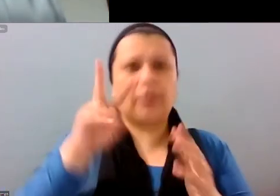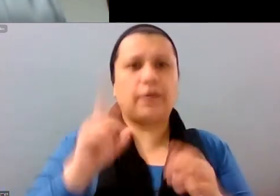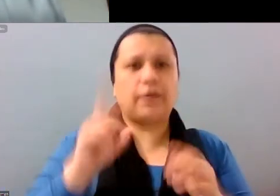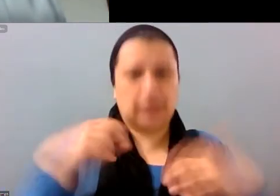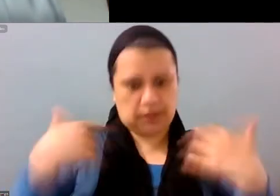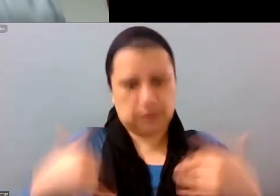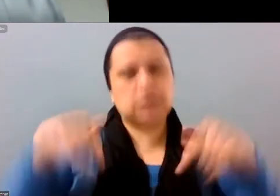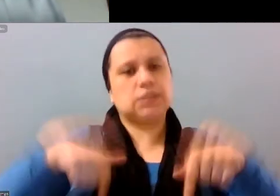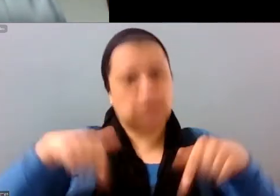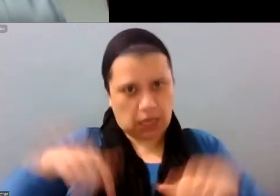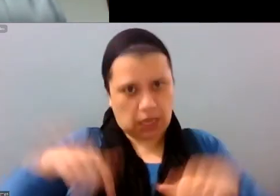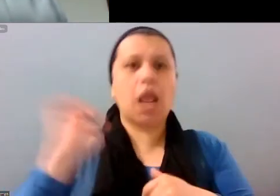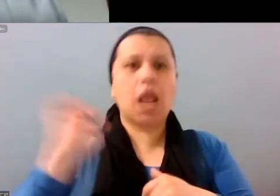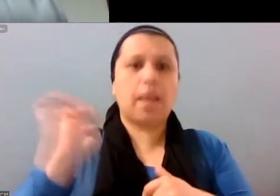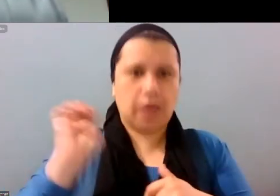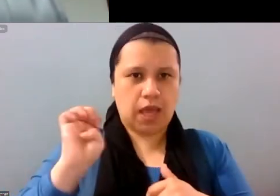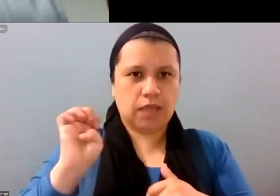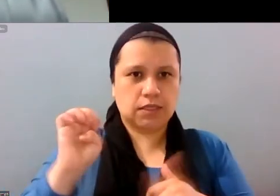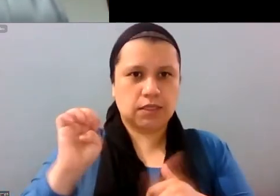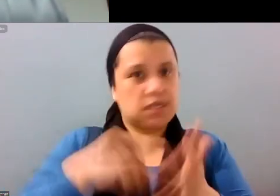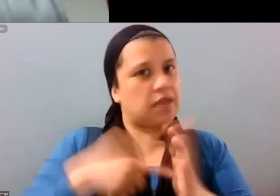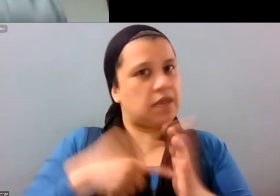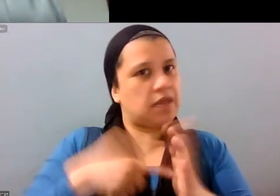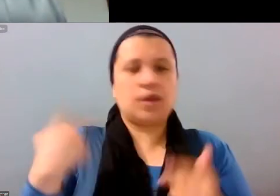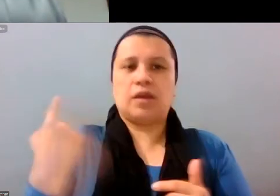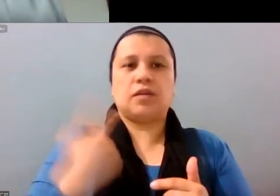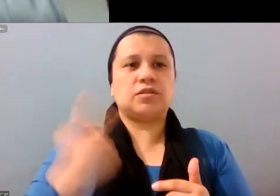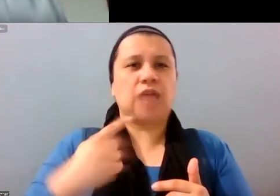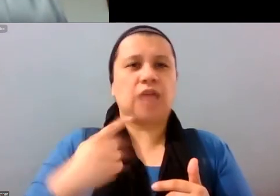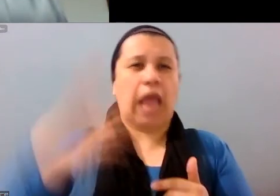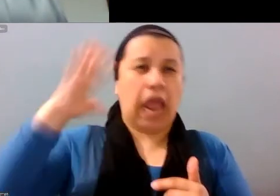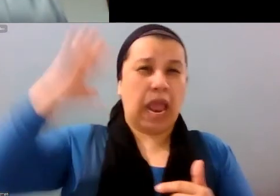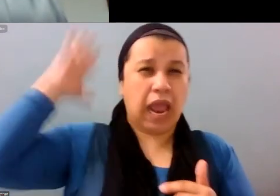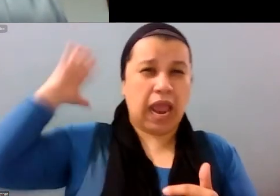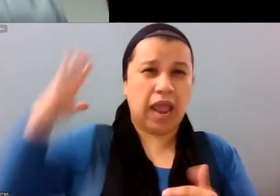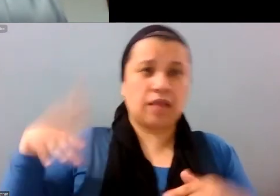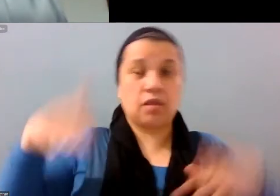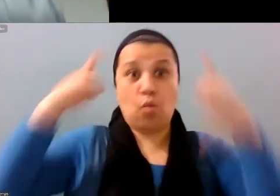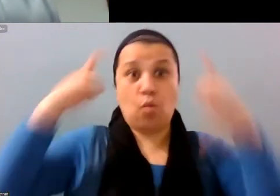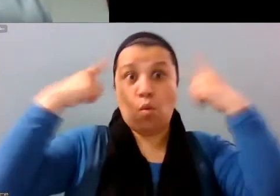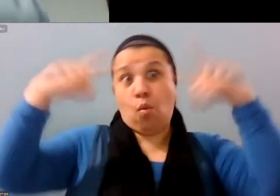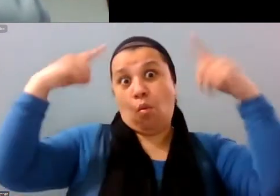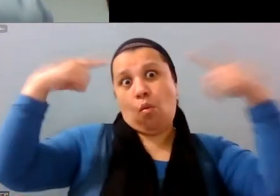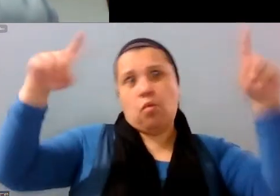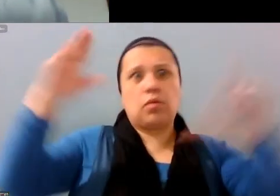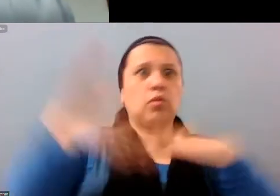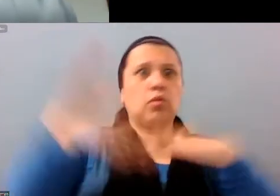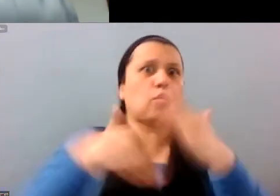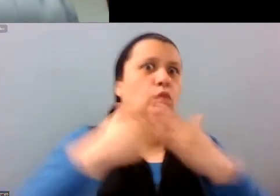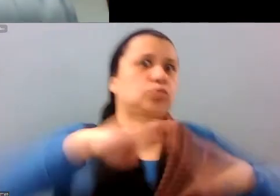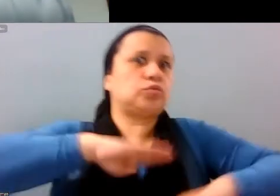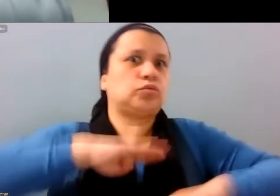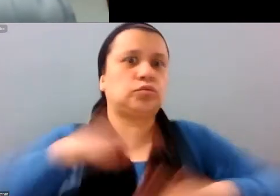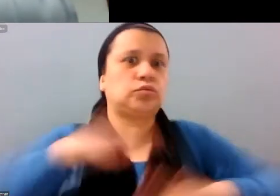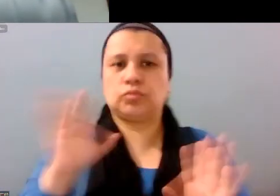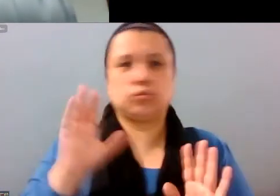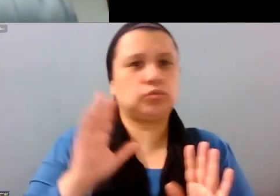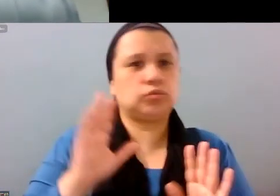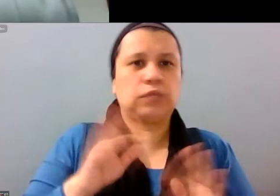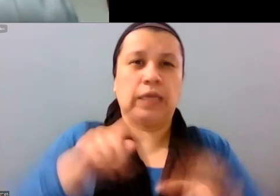emergencia tampoco es que los resultados antes de la pandemia fueran sobresalientes y fueran los que nos dejaban satisfechos a todos en los diferentes